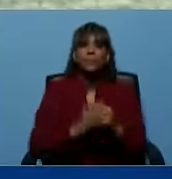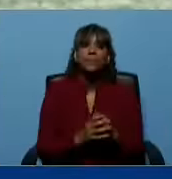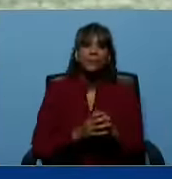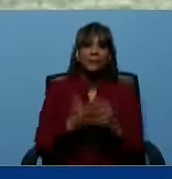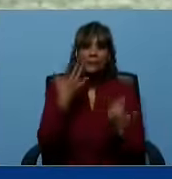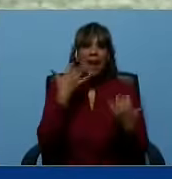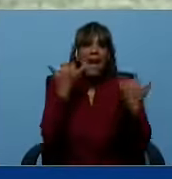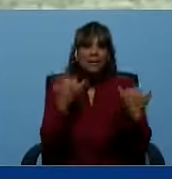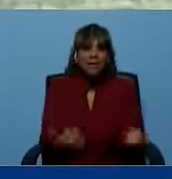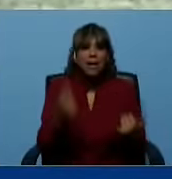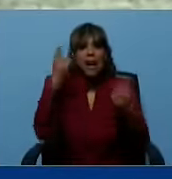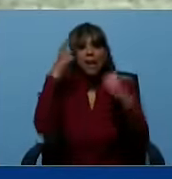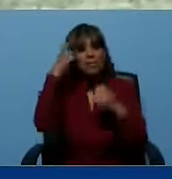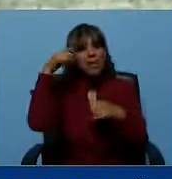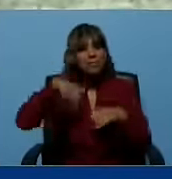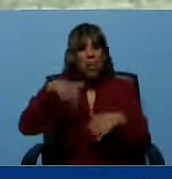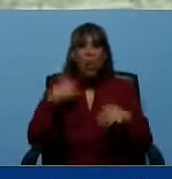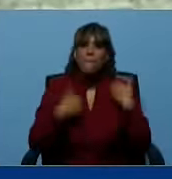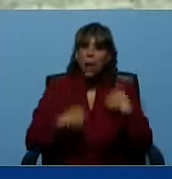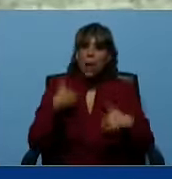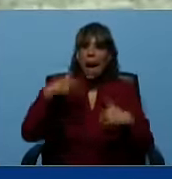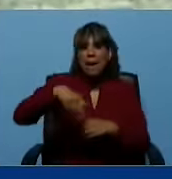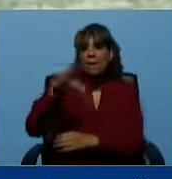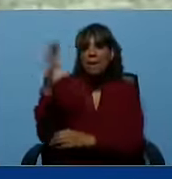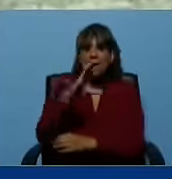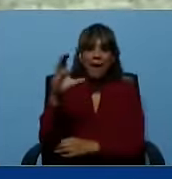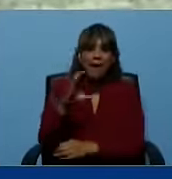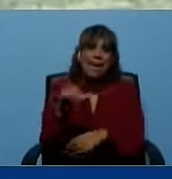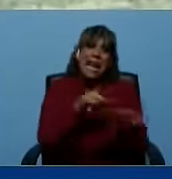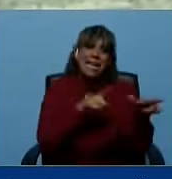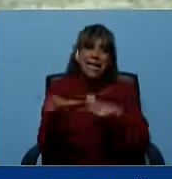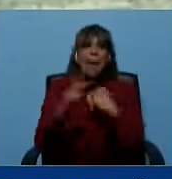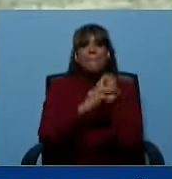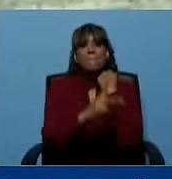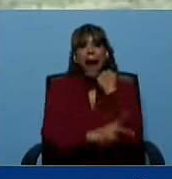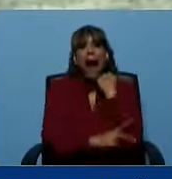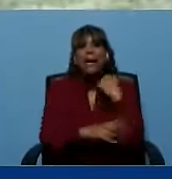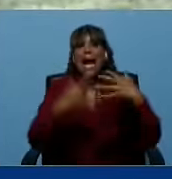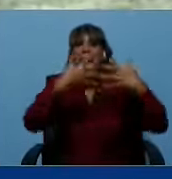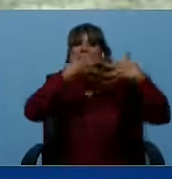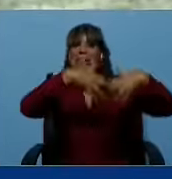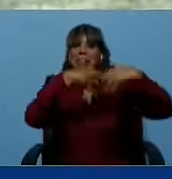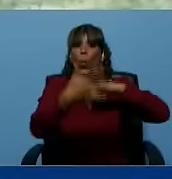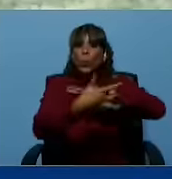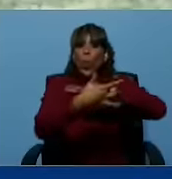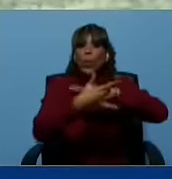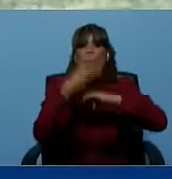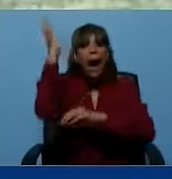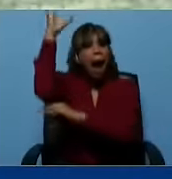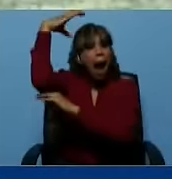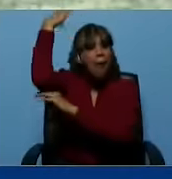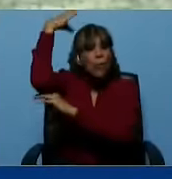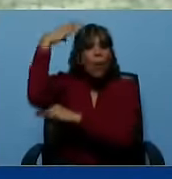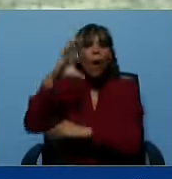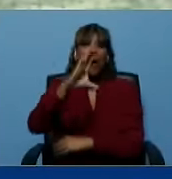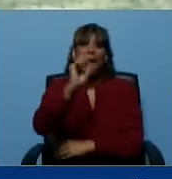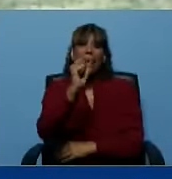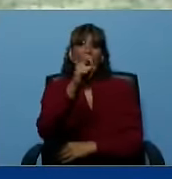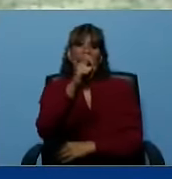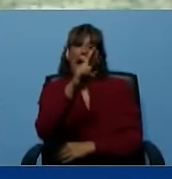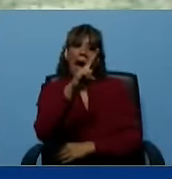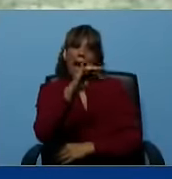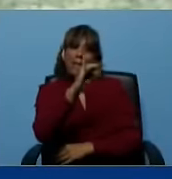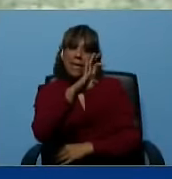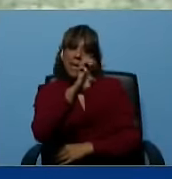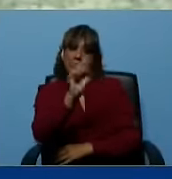estamos entregando aquí en Caracas, el Parque Industrial Tecnológico Caricuao Caribe. Una